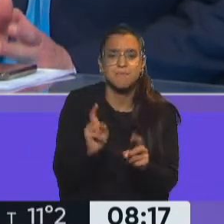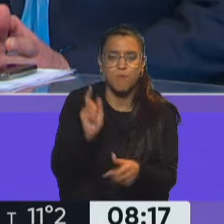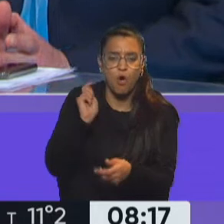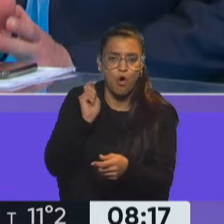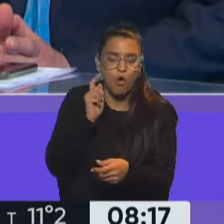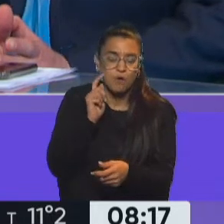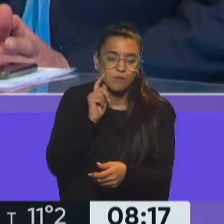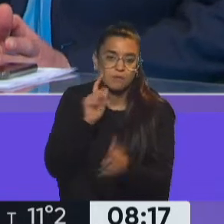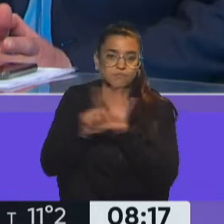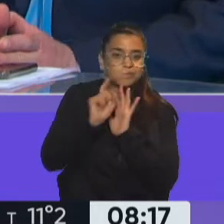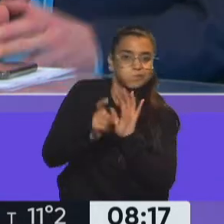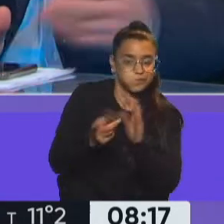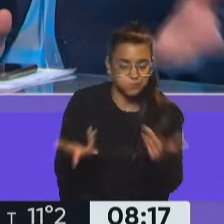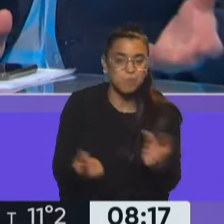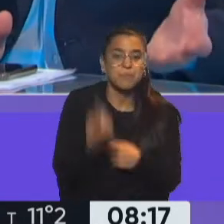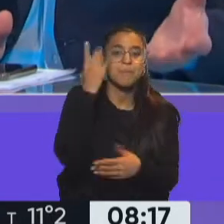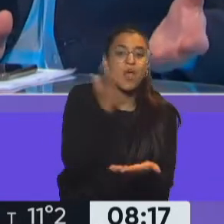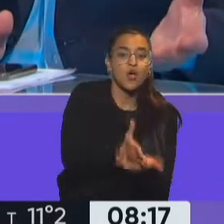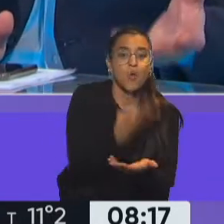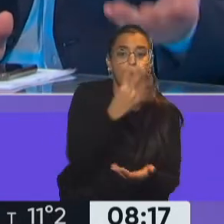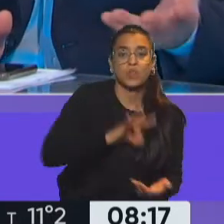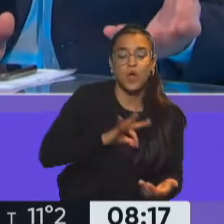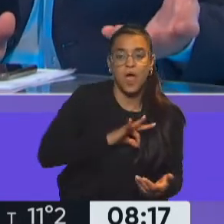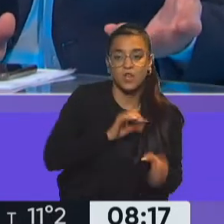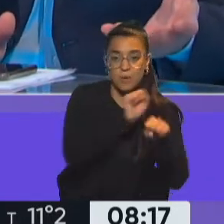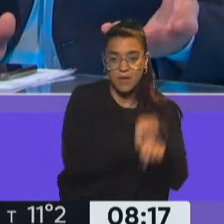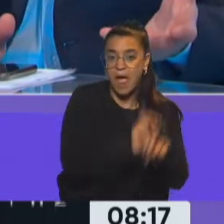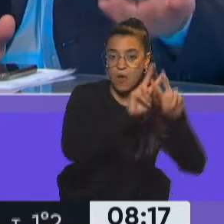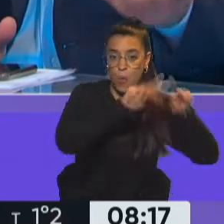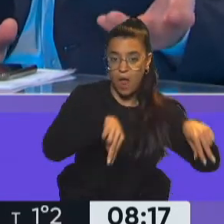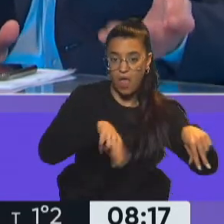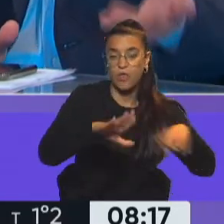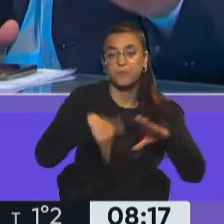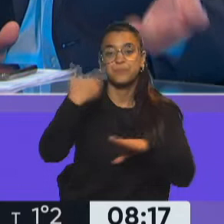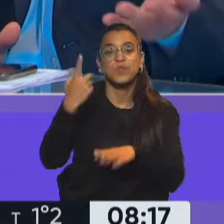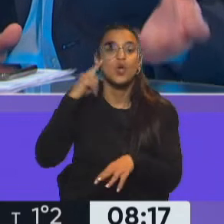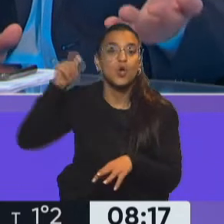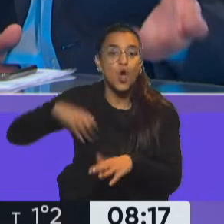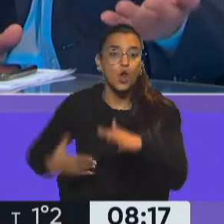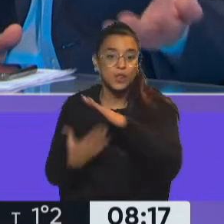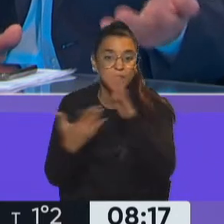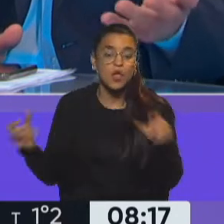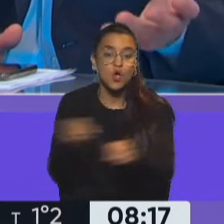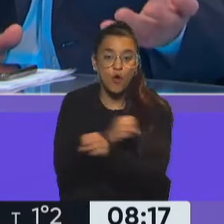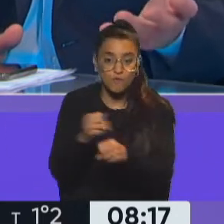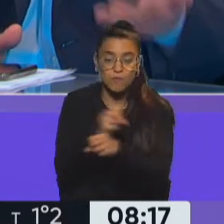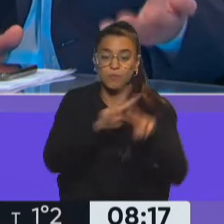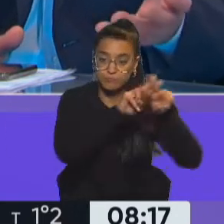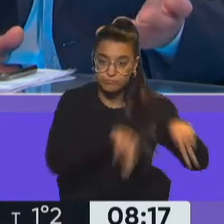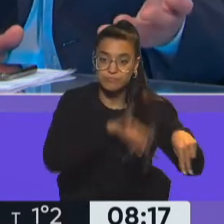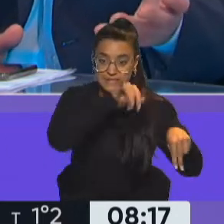entonces aquella primera condena de cuatro años de prisión fue anulada y la corte confirmó esa anulación